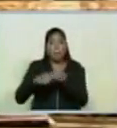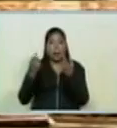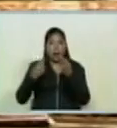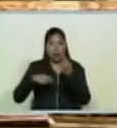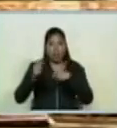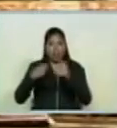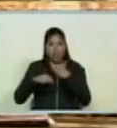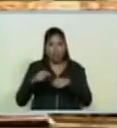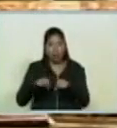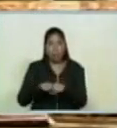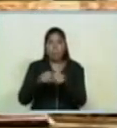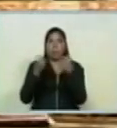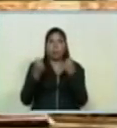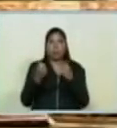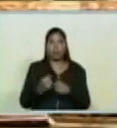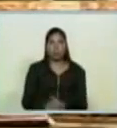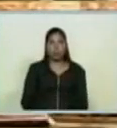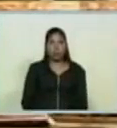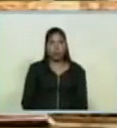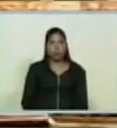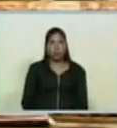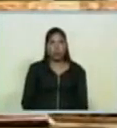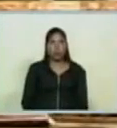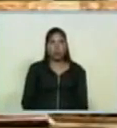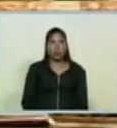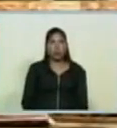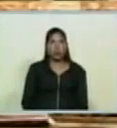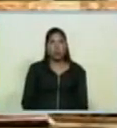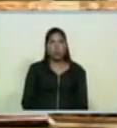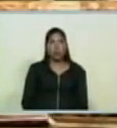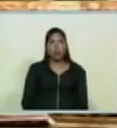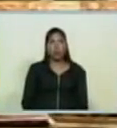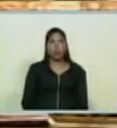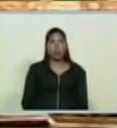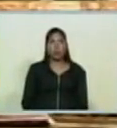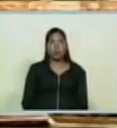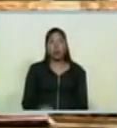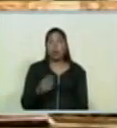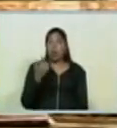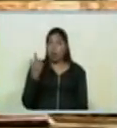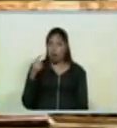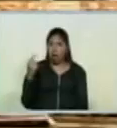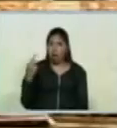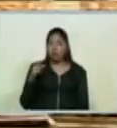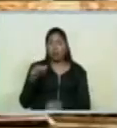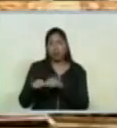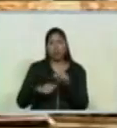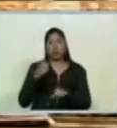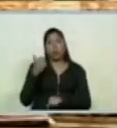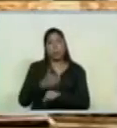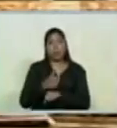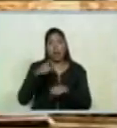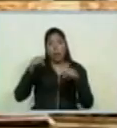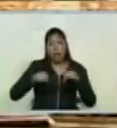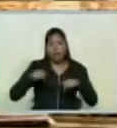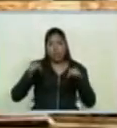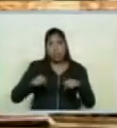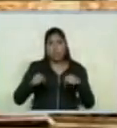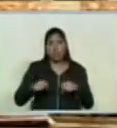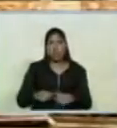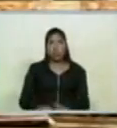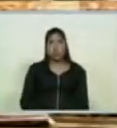Además, la consolidación de la red de panaderías CLAP exitosa que existe ya en el Distrito Capital, que fue el centro de la guerra del